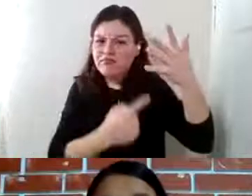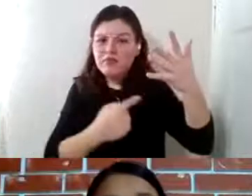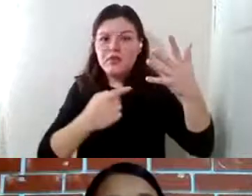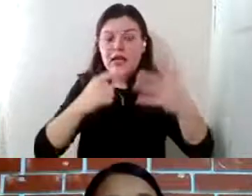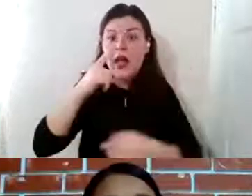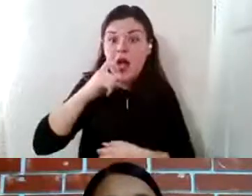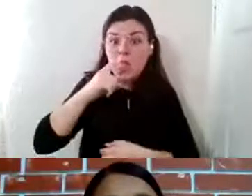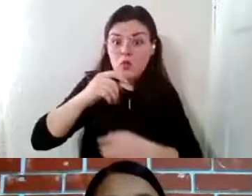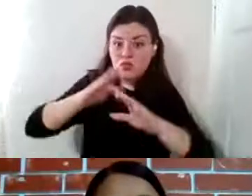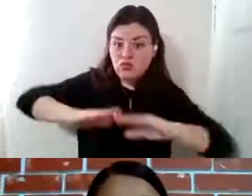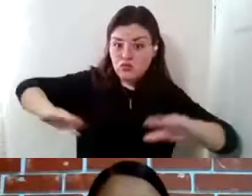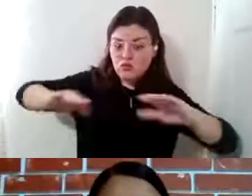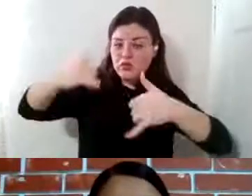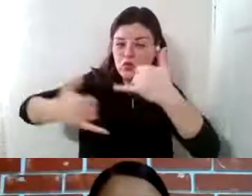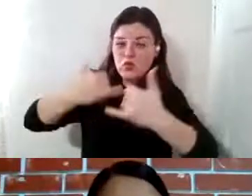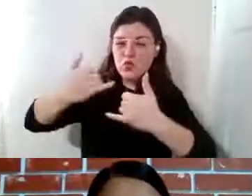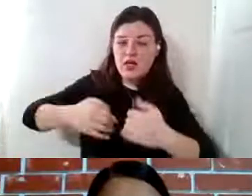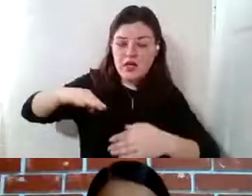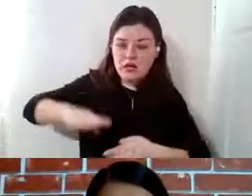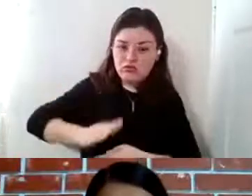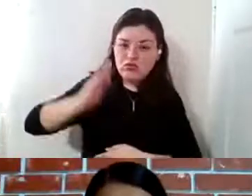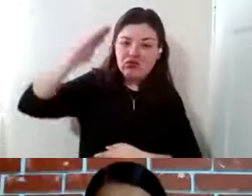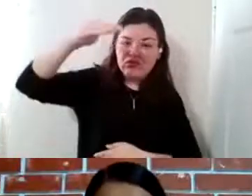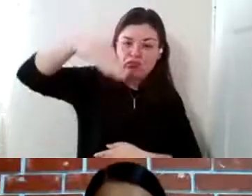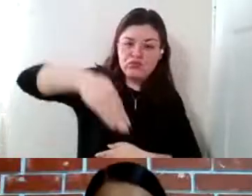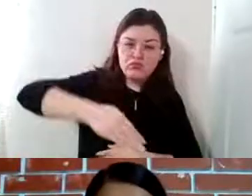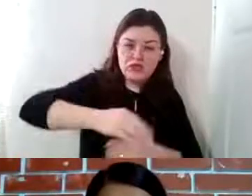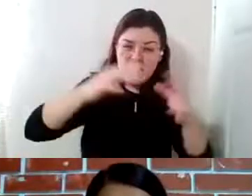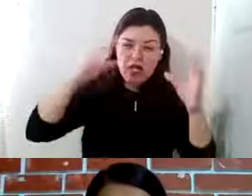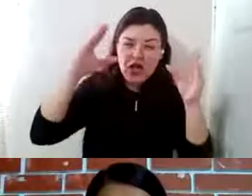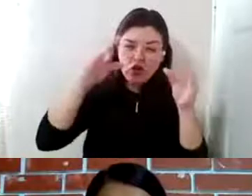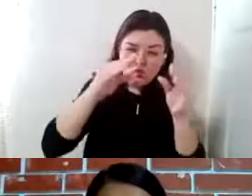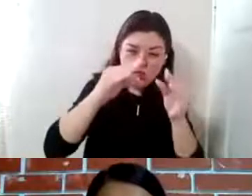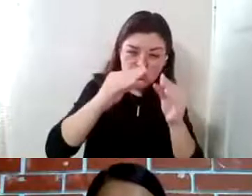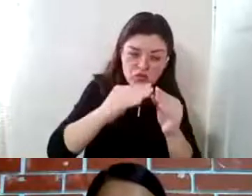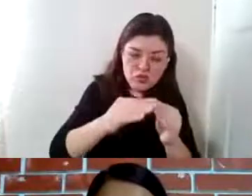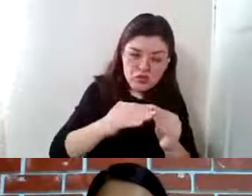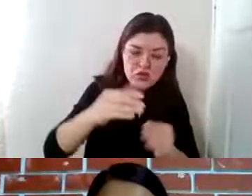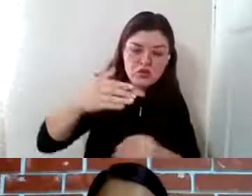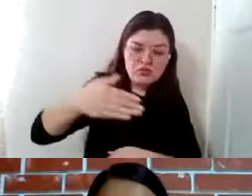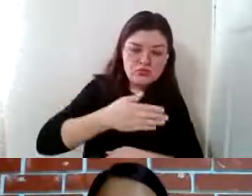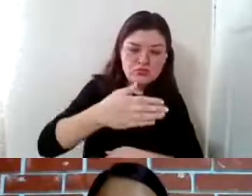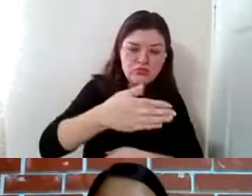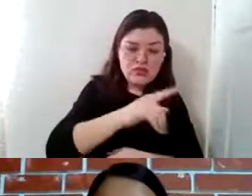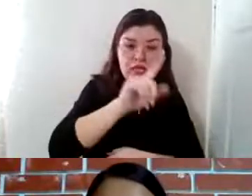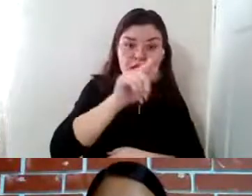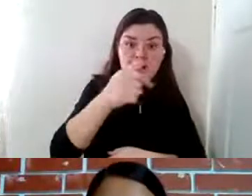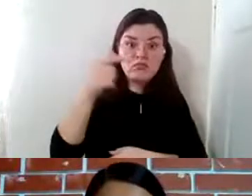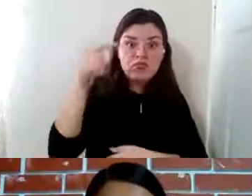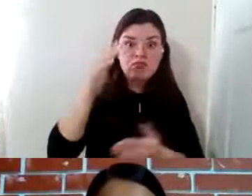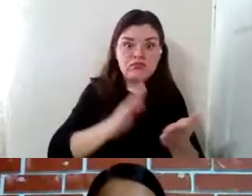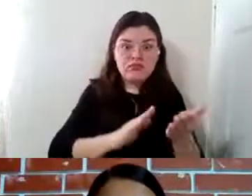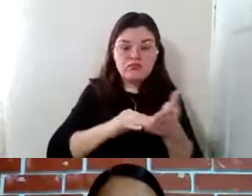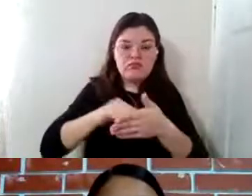tina e imaginar que es un delfín que se hace pequeño, pequeño. Y que se mete de un brinco por